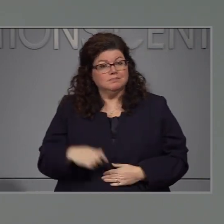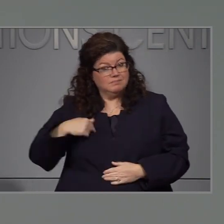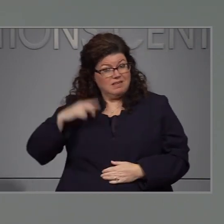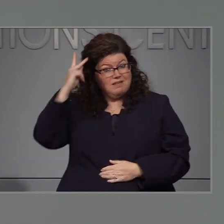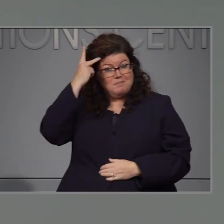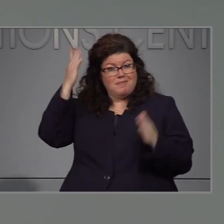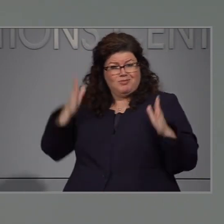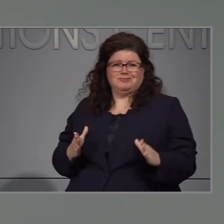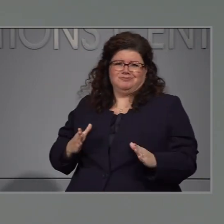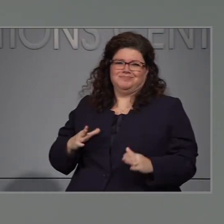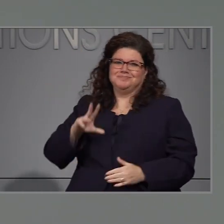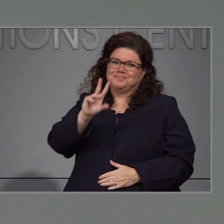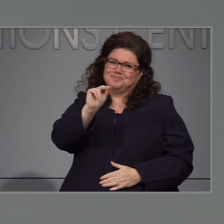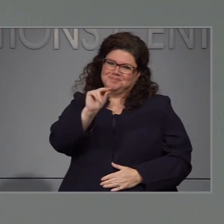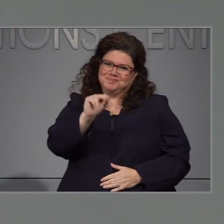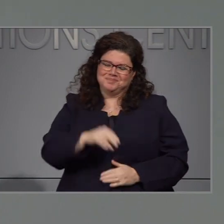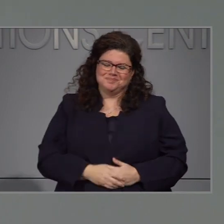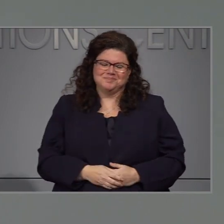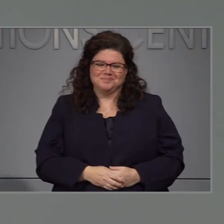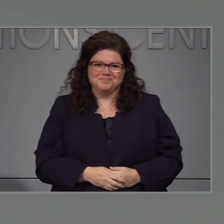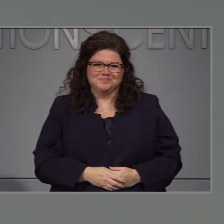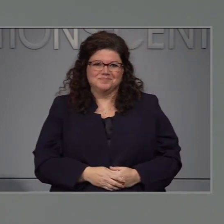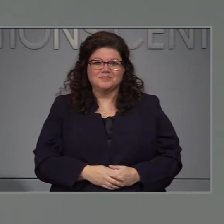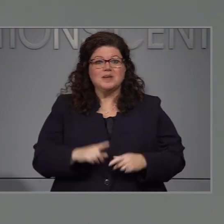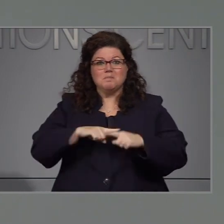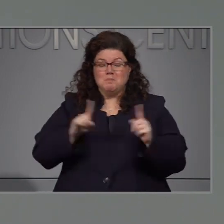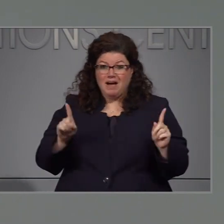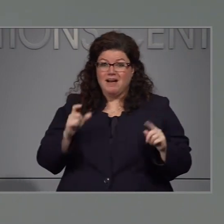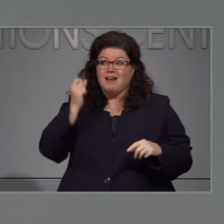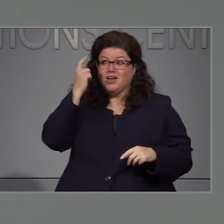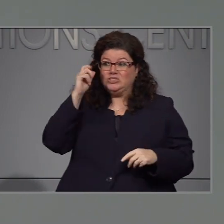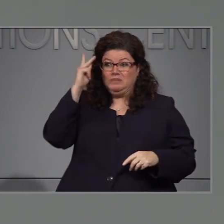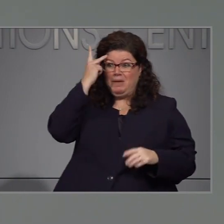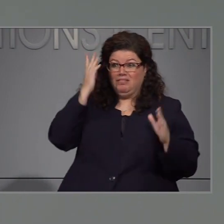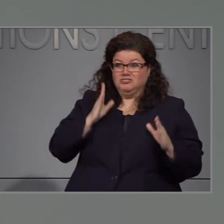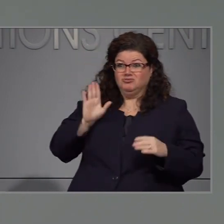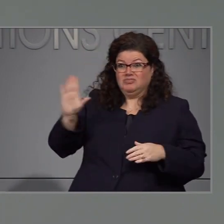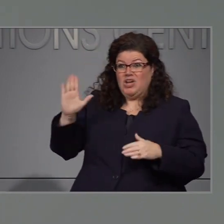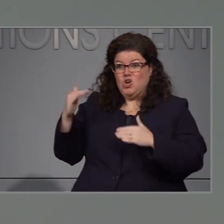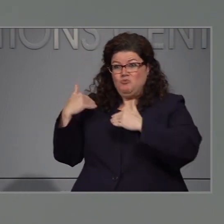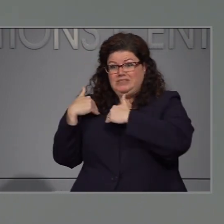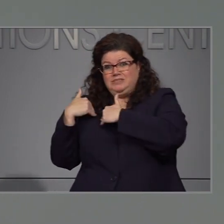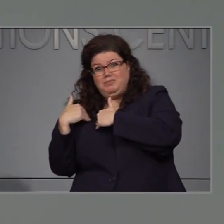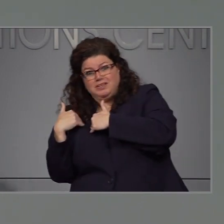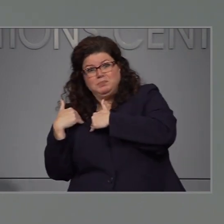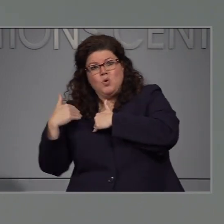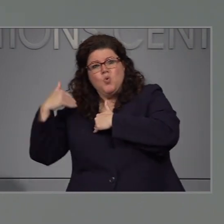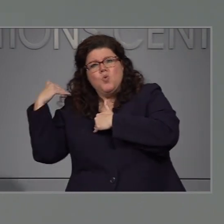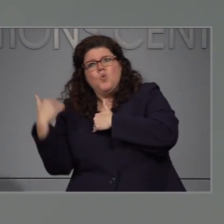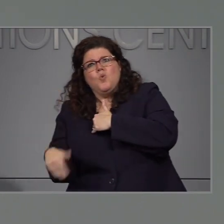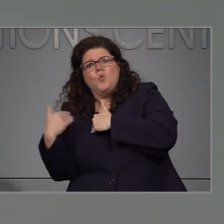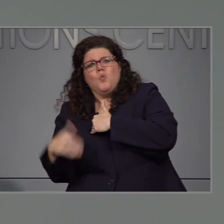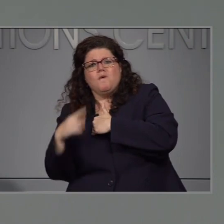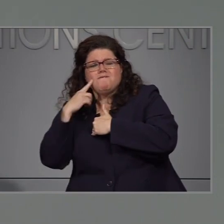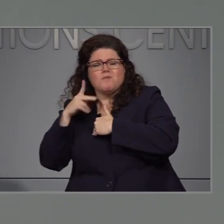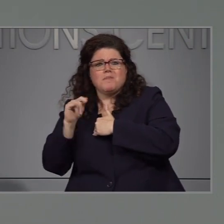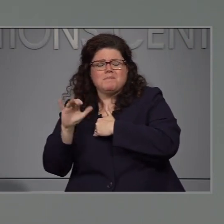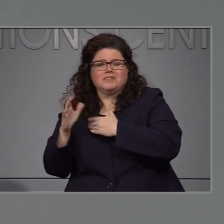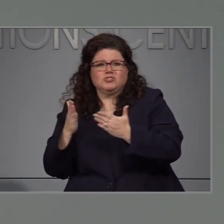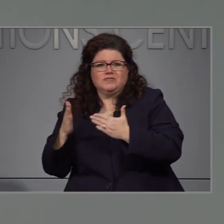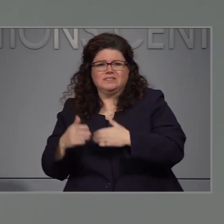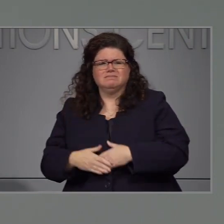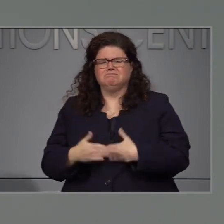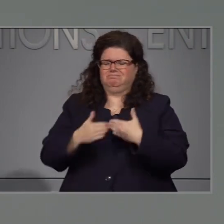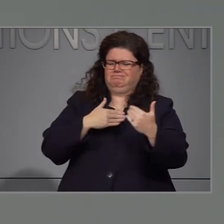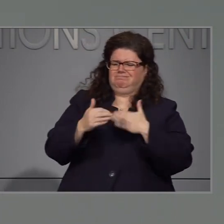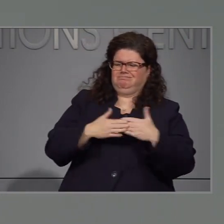político de ninguna manera. Sin embargo, respeto profundamente la responsabilidad tan tremenda que conlleva el dar servicio